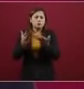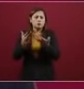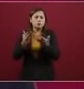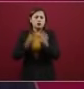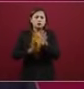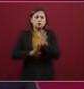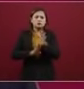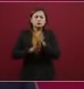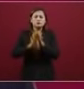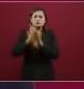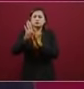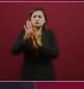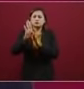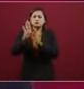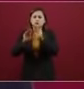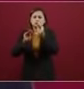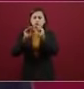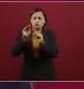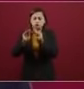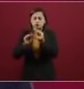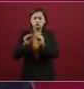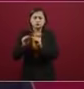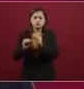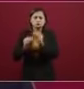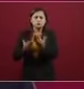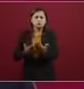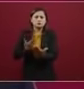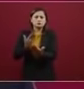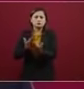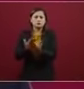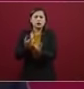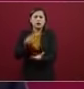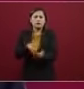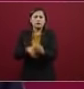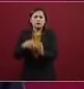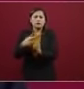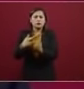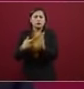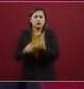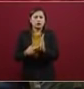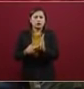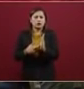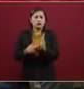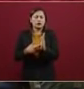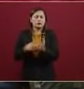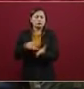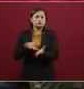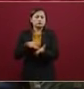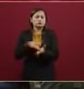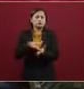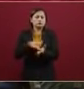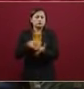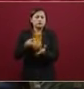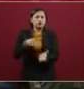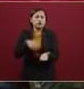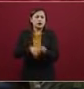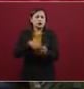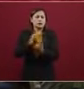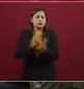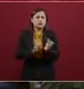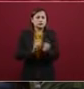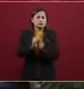propuesta o un marco complementario, reglamentario, de las modificaciones constitucionales que crea la